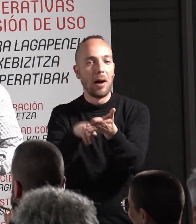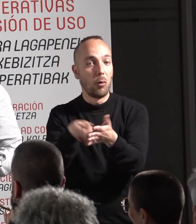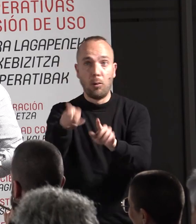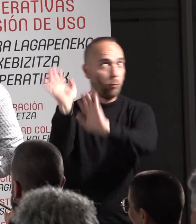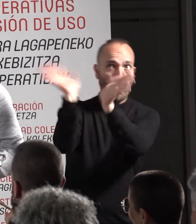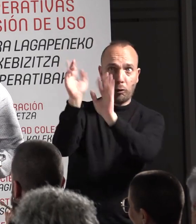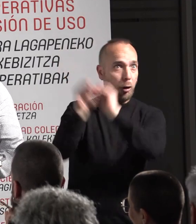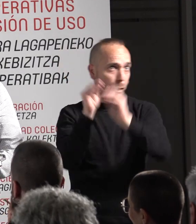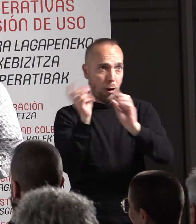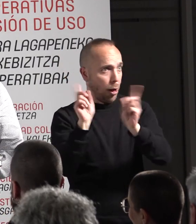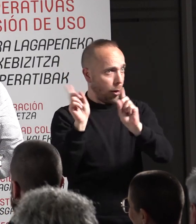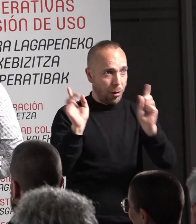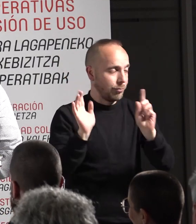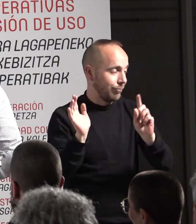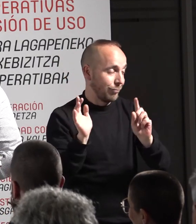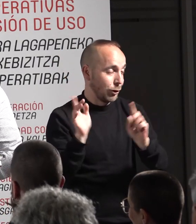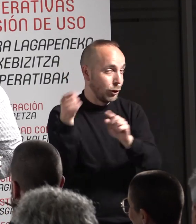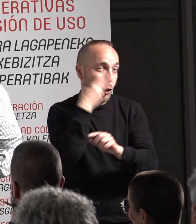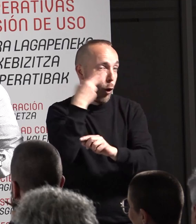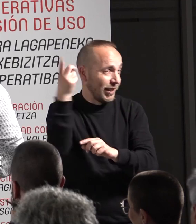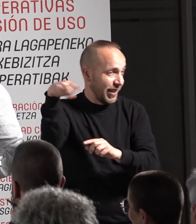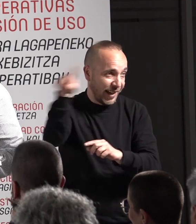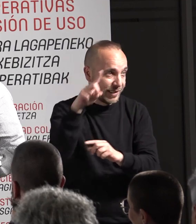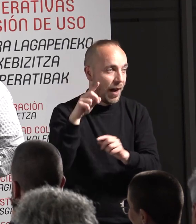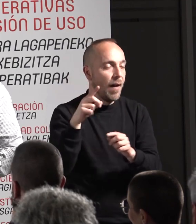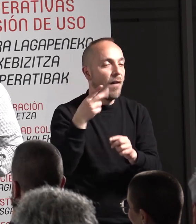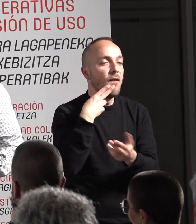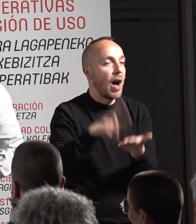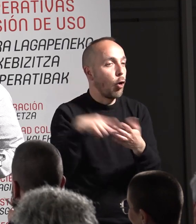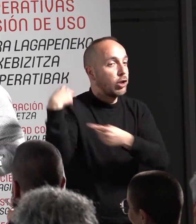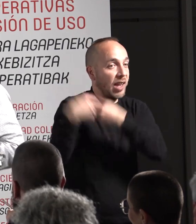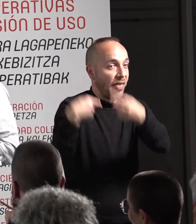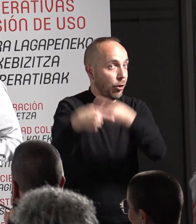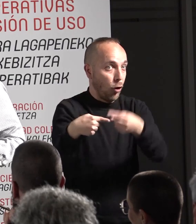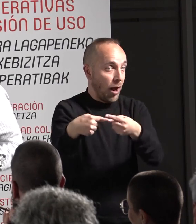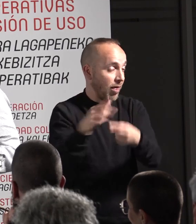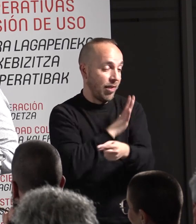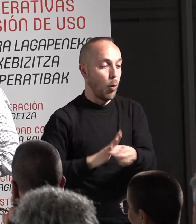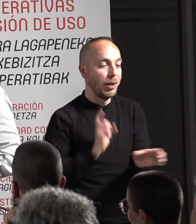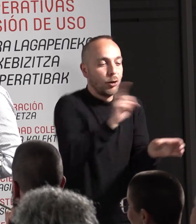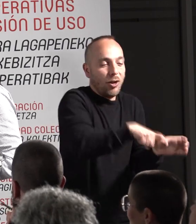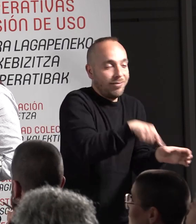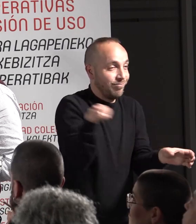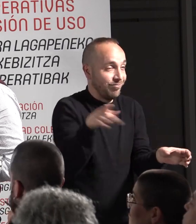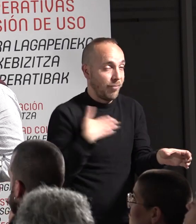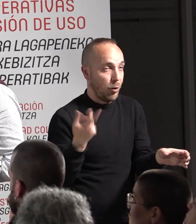ni es económico, por tanto, de momento olvidémonos de la banca tradicional, que ese de momento no es un nicho ni pretenden que lo